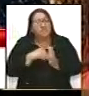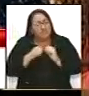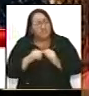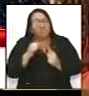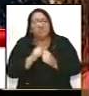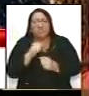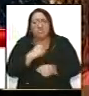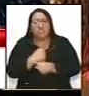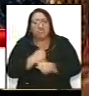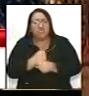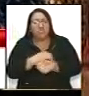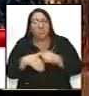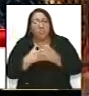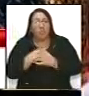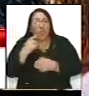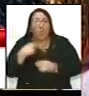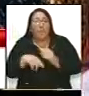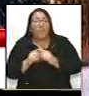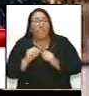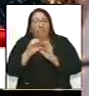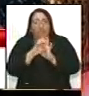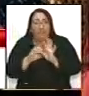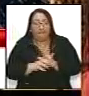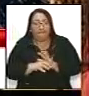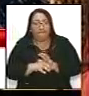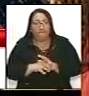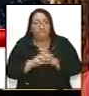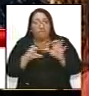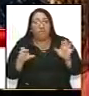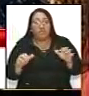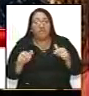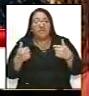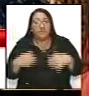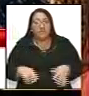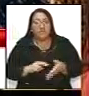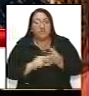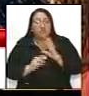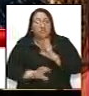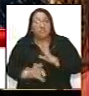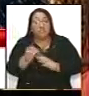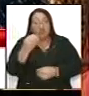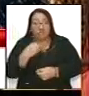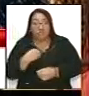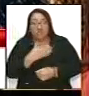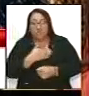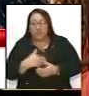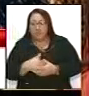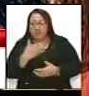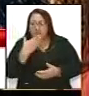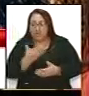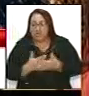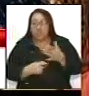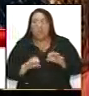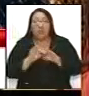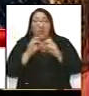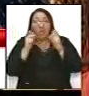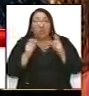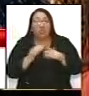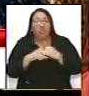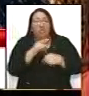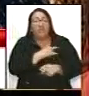nuestro rol para el cual la Constitución y el pueblo nos han asignado, Presidenta, que es el control,